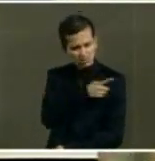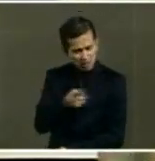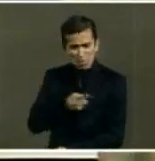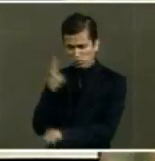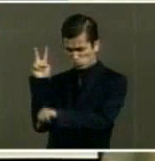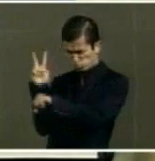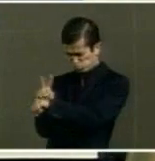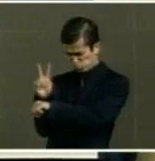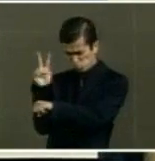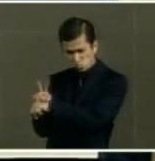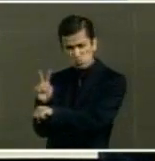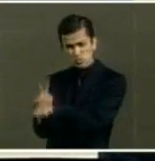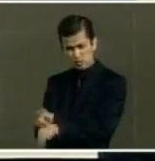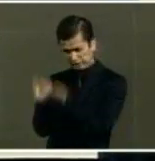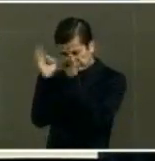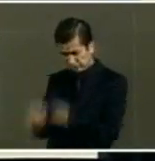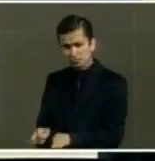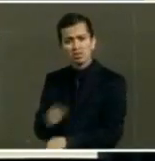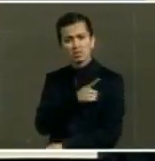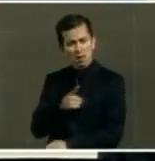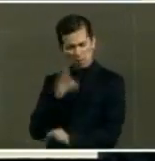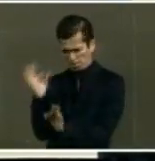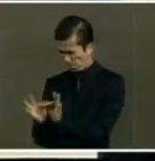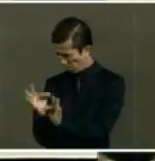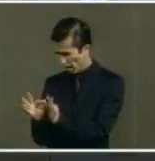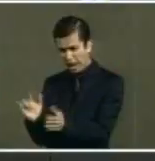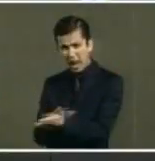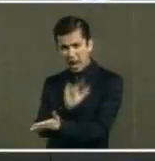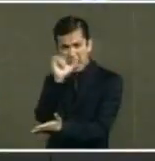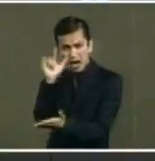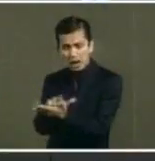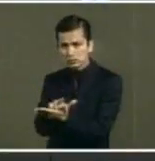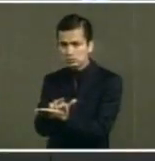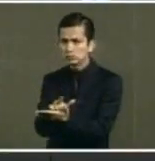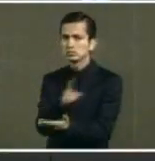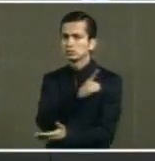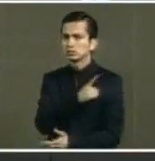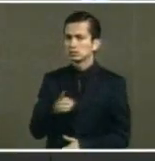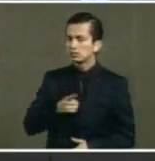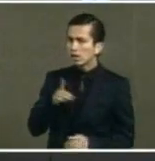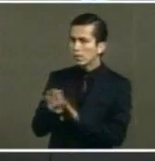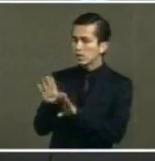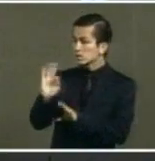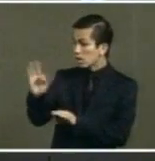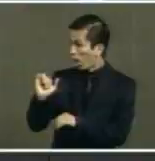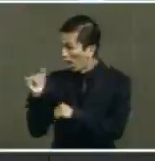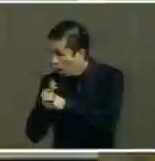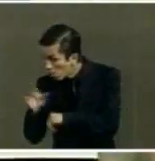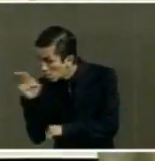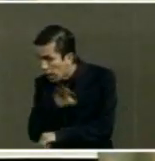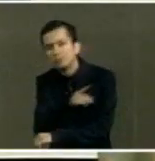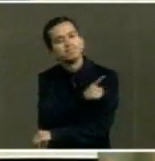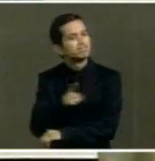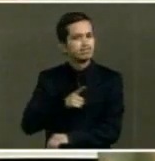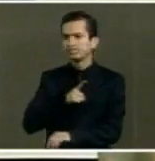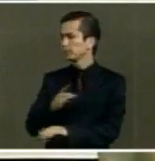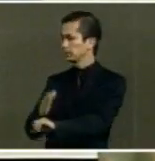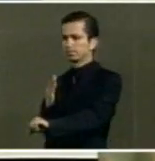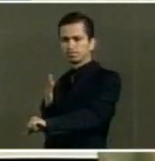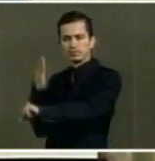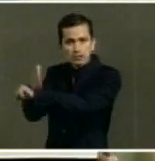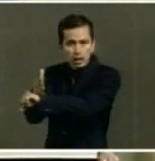el estricto cumplimiento de la ley y que procedan sin miramientos contra quienes operen al margen de la